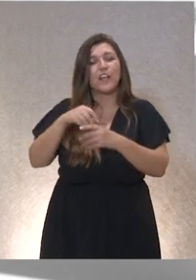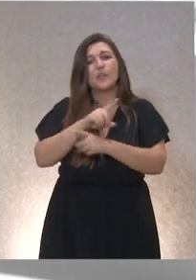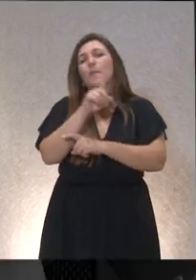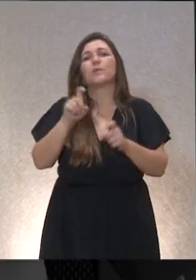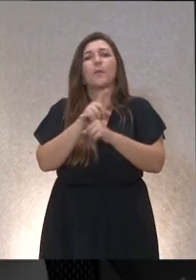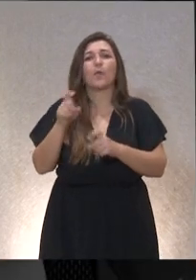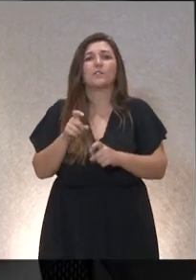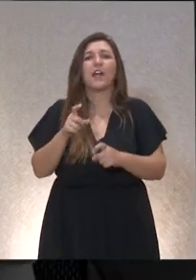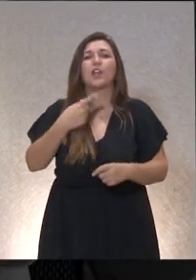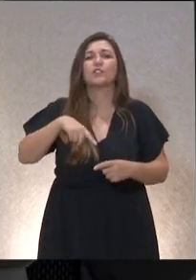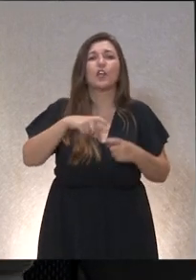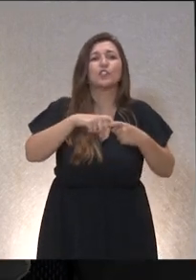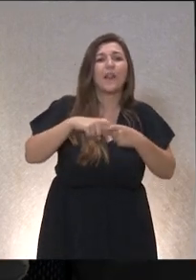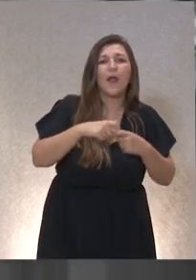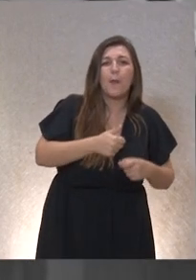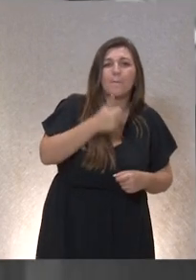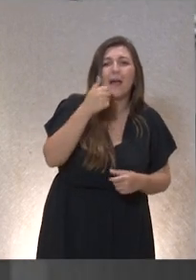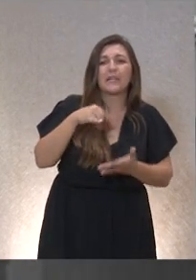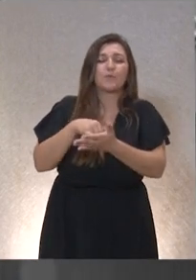más olvidados y los más